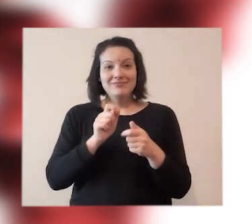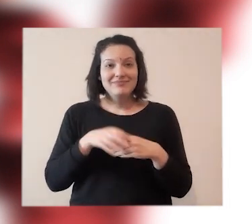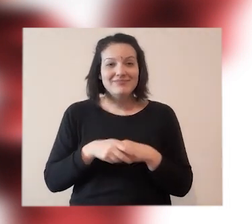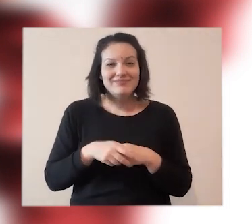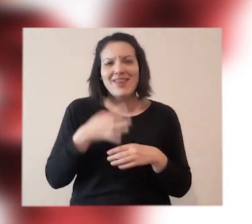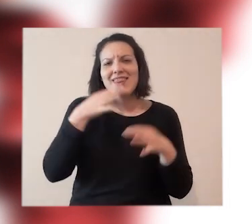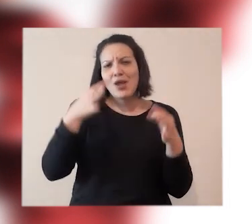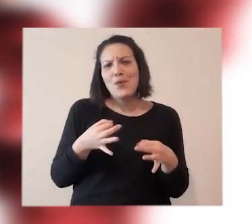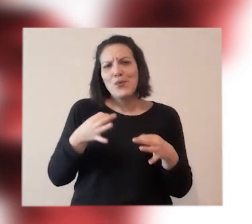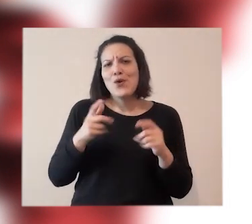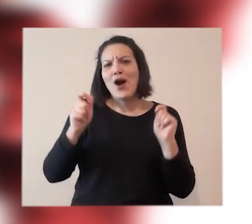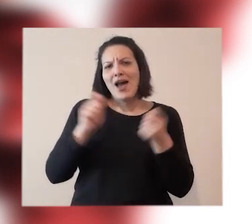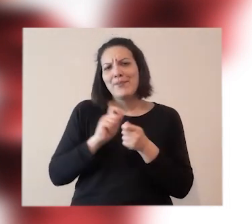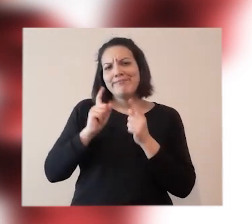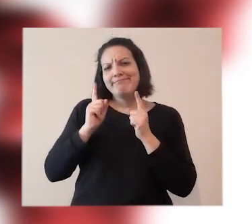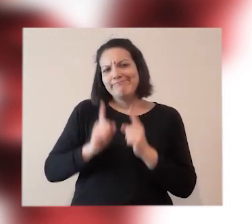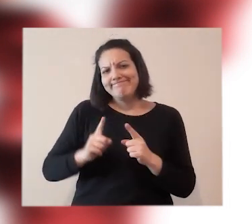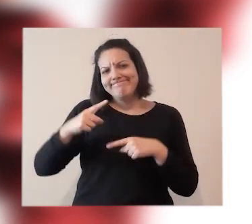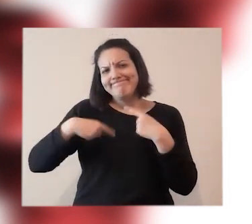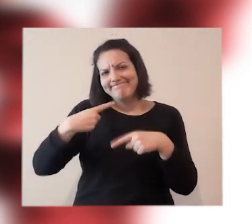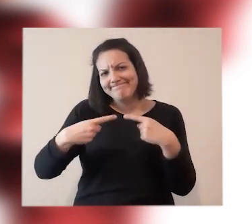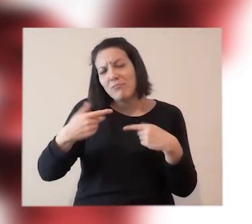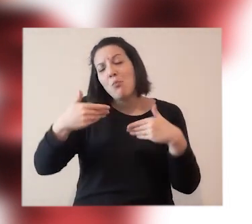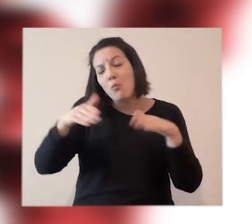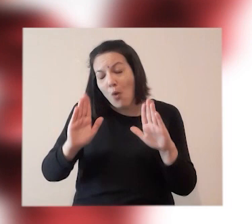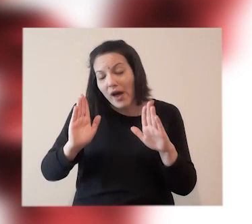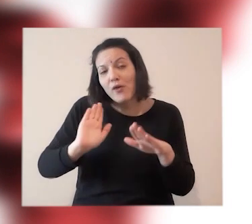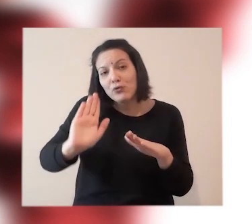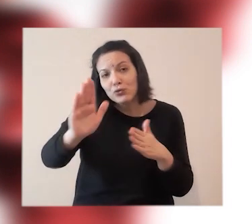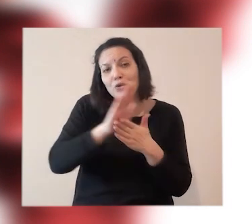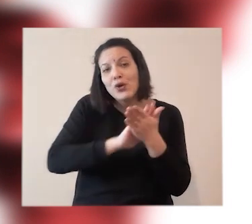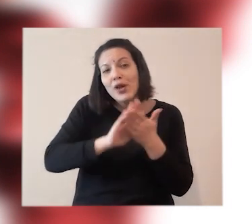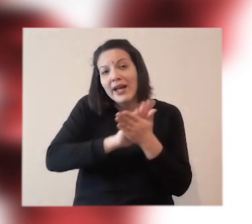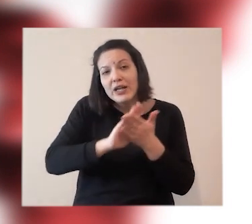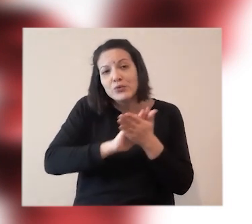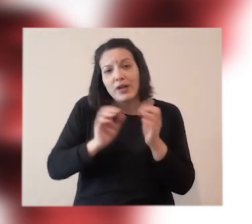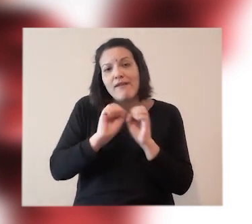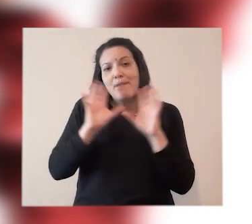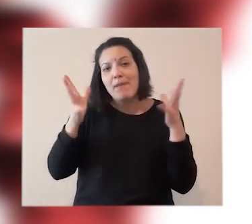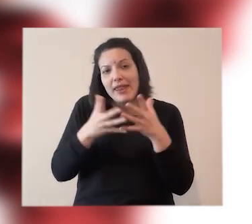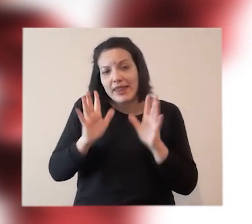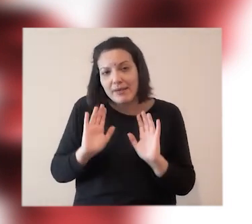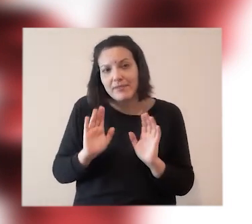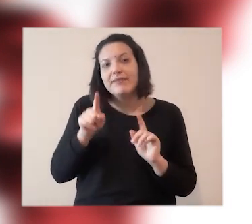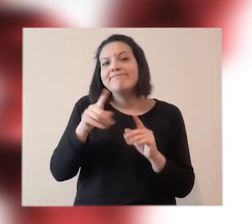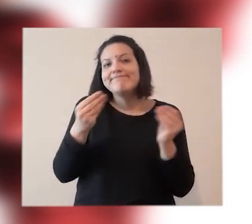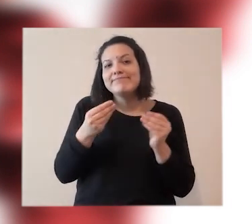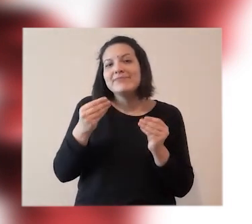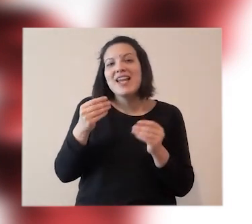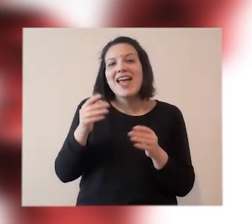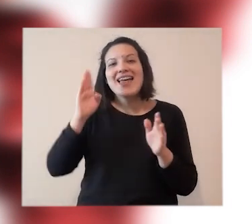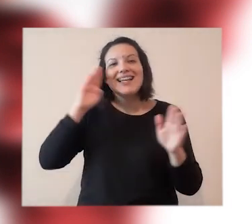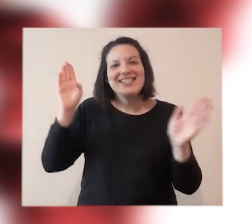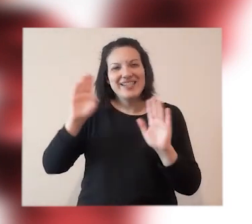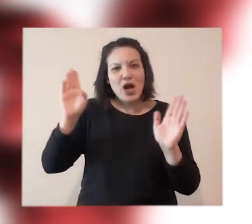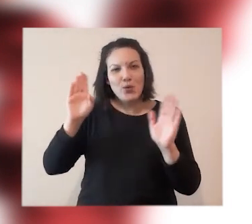van a seguir en el tiempo, más allá que en algún momento se resuelva la pandemia, y que tiene que ver con el saludo, ¿no? A